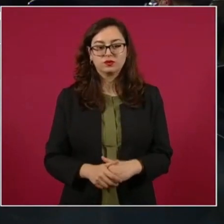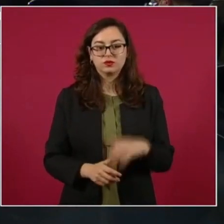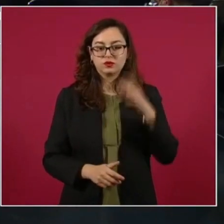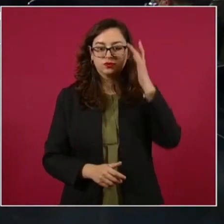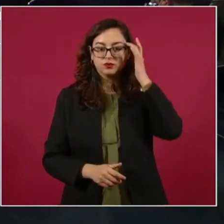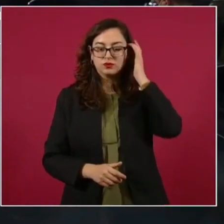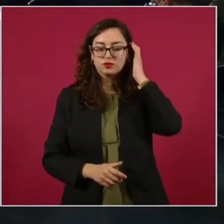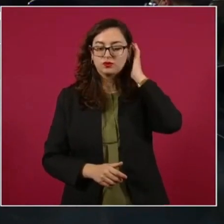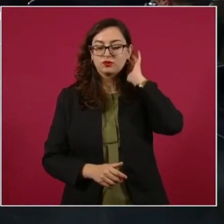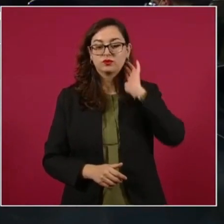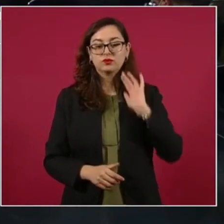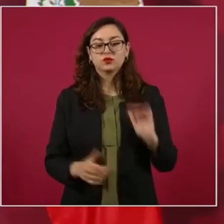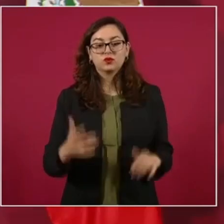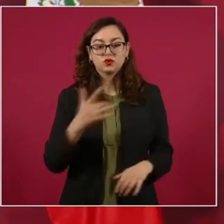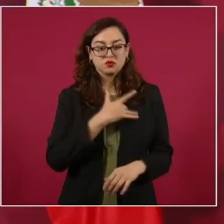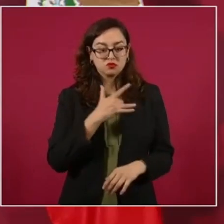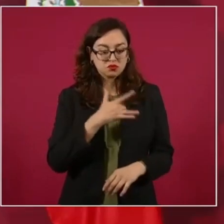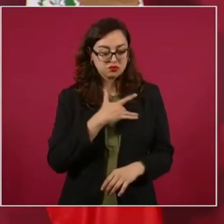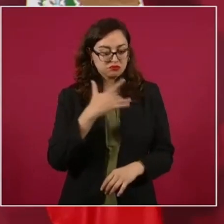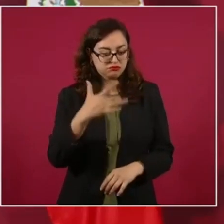Mientras tengamos sentimientos y